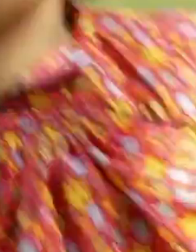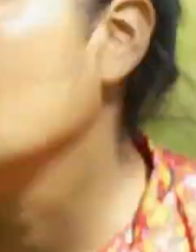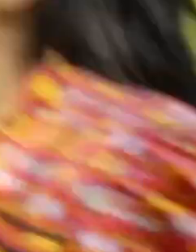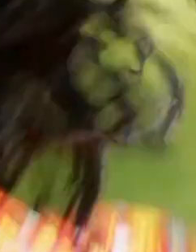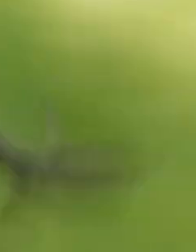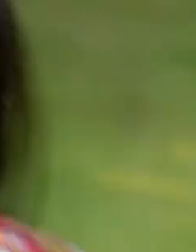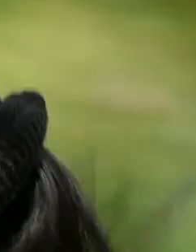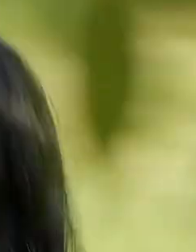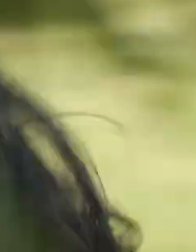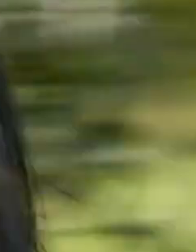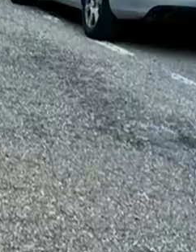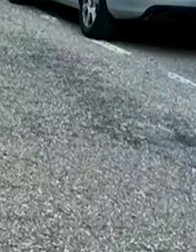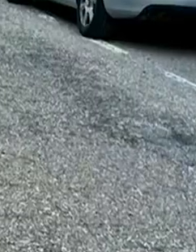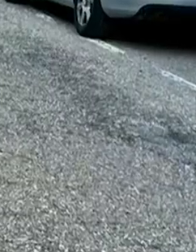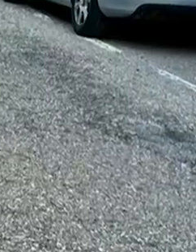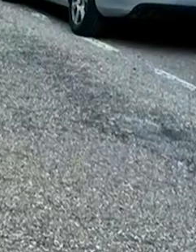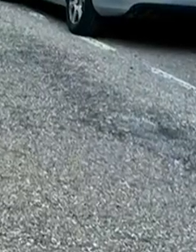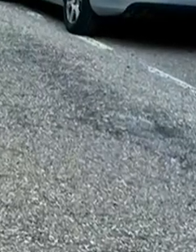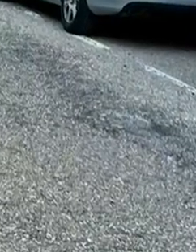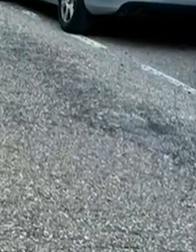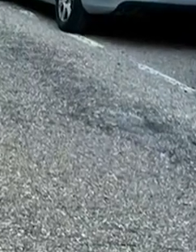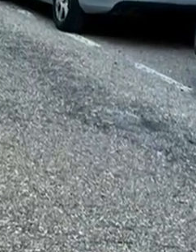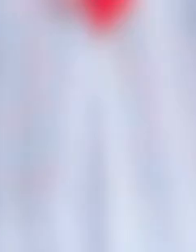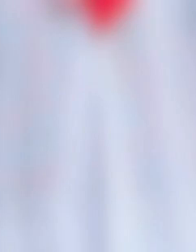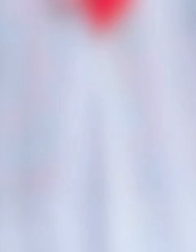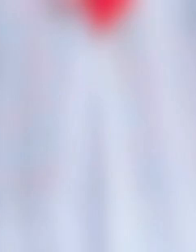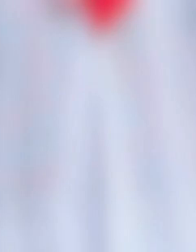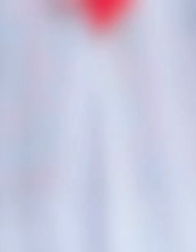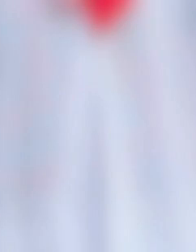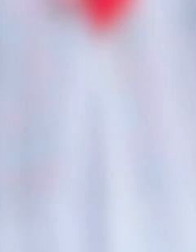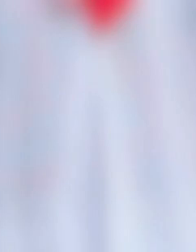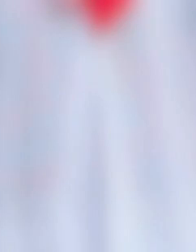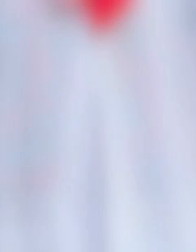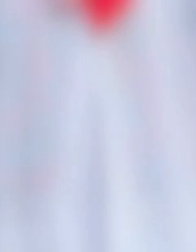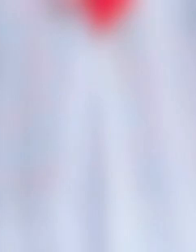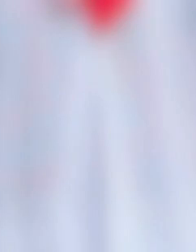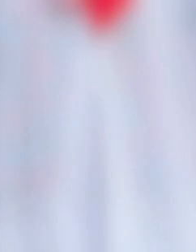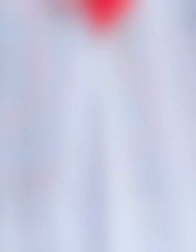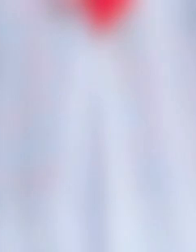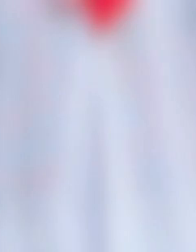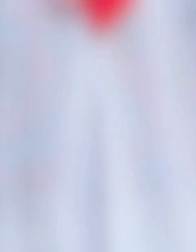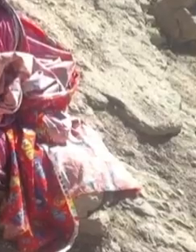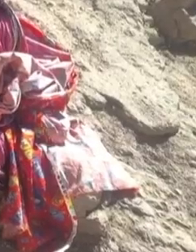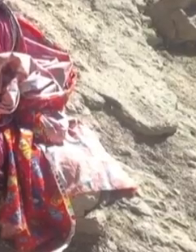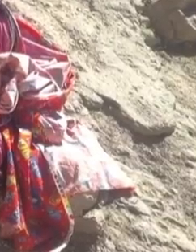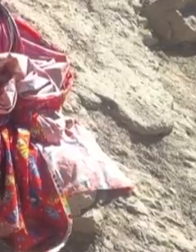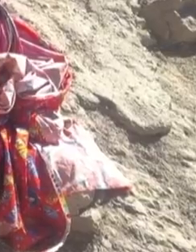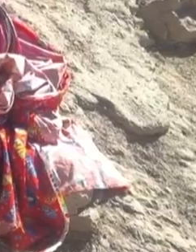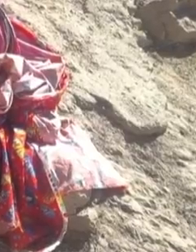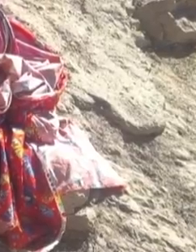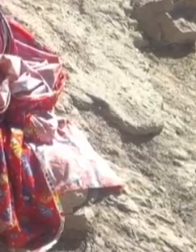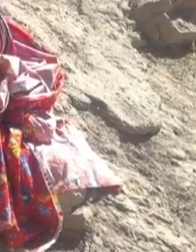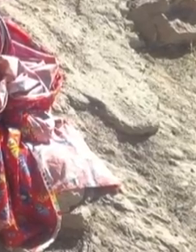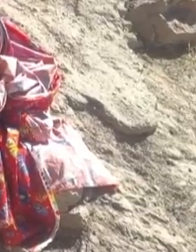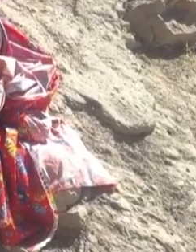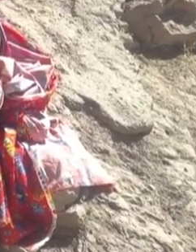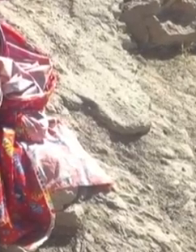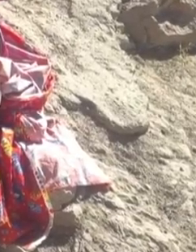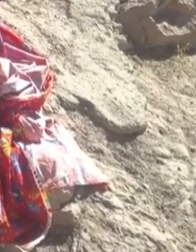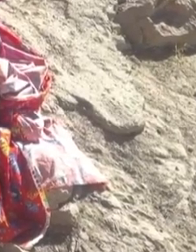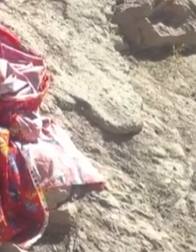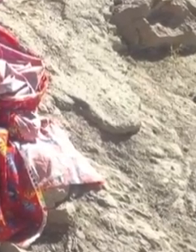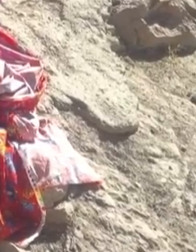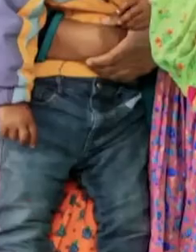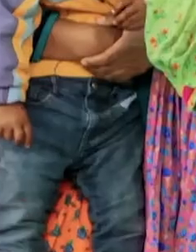somos seis corredores mi papá era corredor cuando era niña sufría mucho